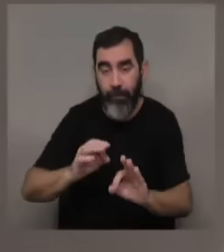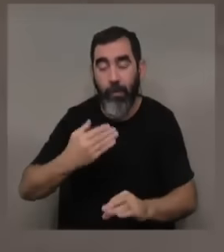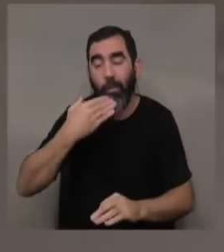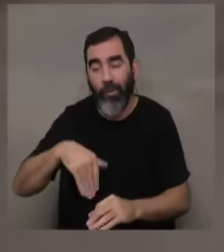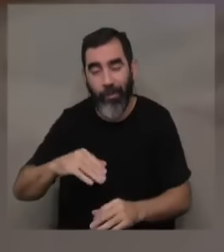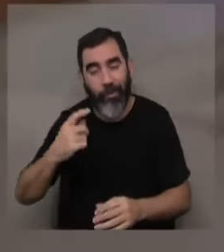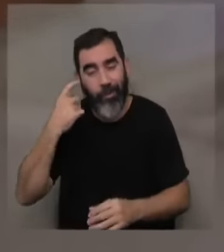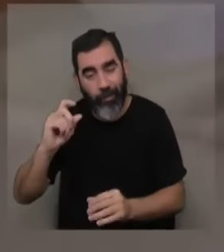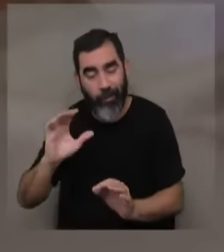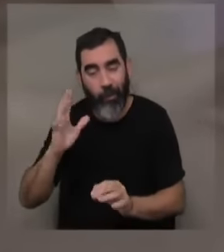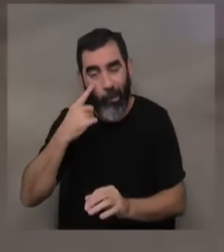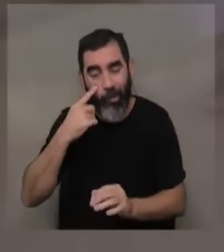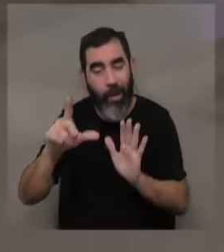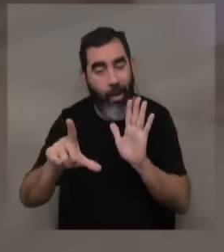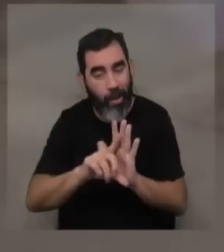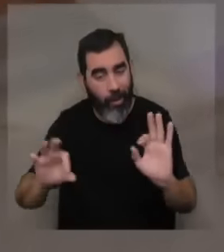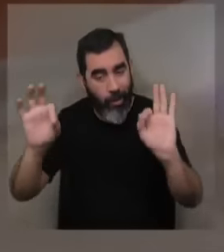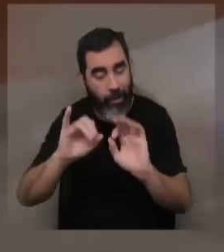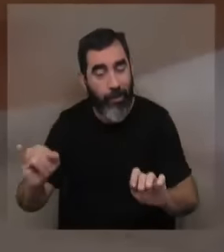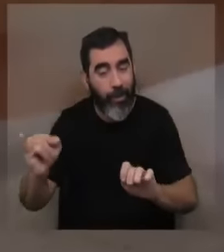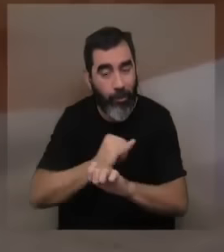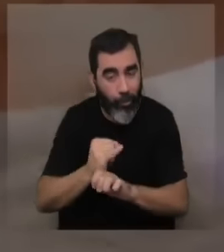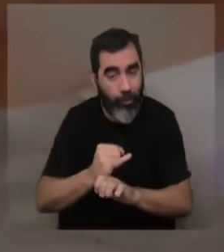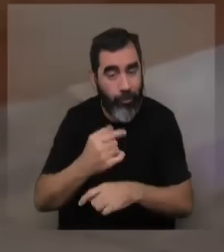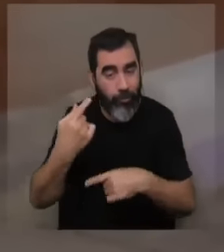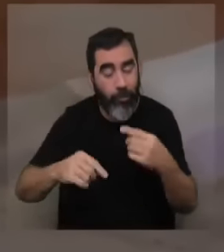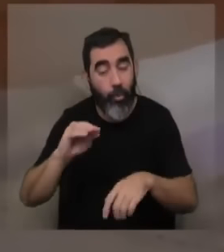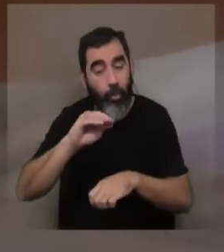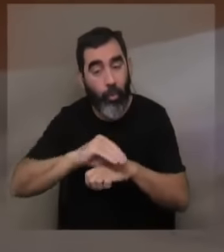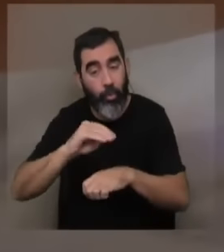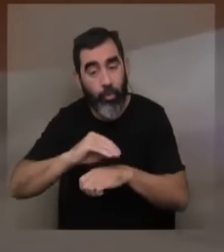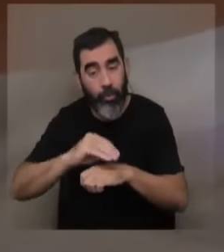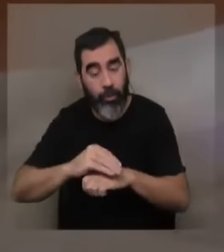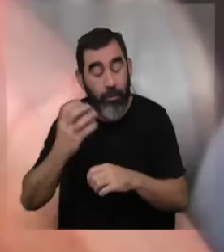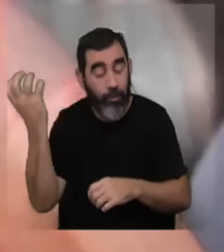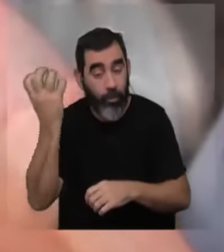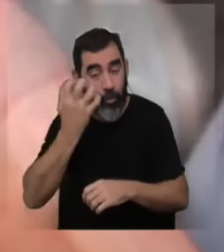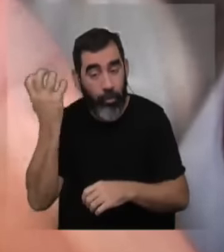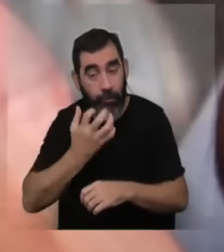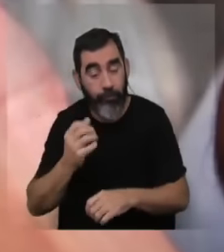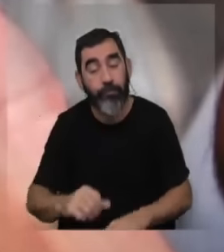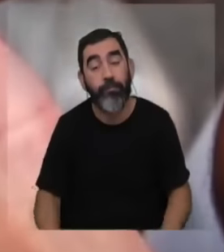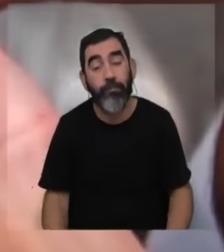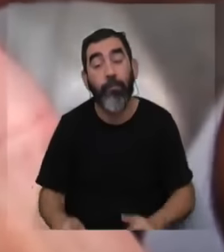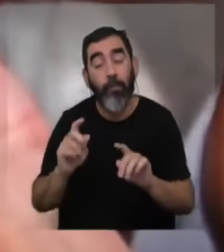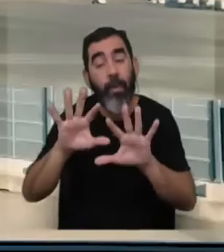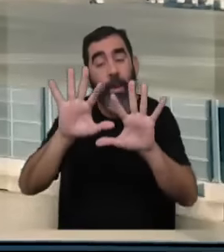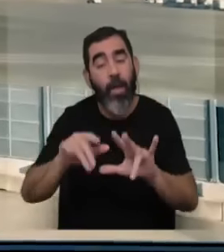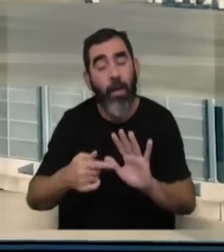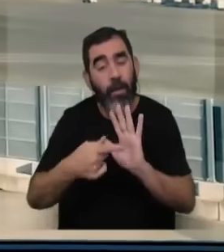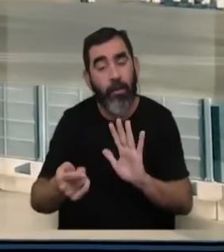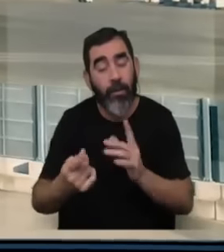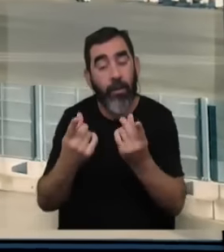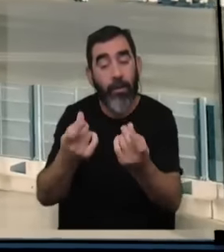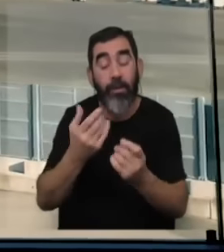idiosincrasia ni conocer las leyes las instituciones las dinámicas culturales es aterrador en otro pasaje la misiva dice que